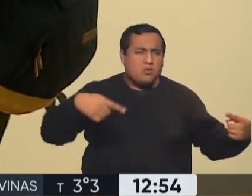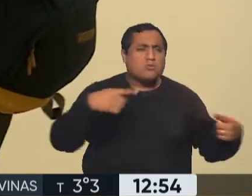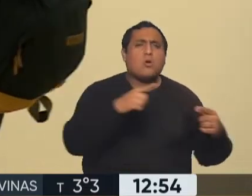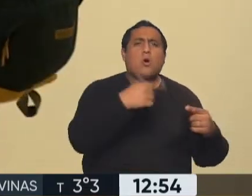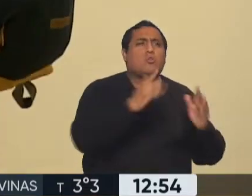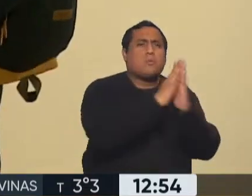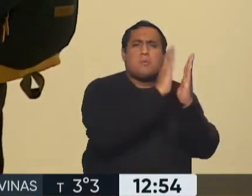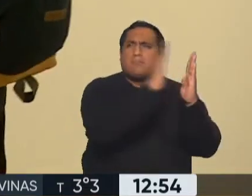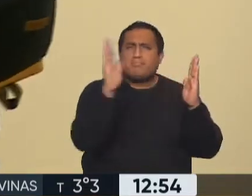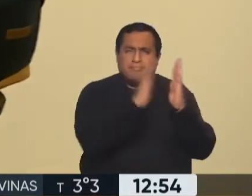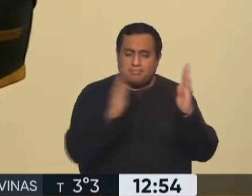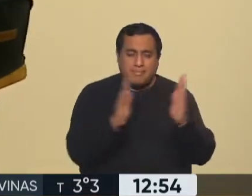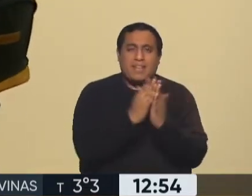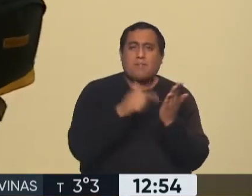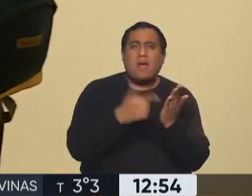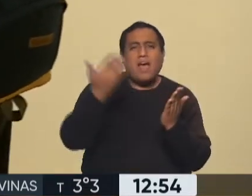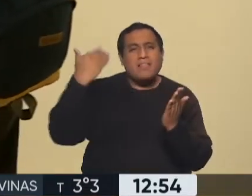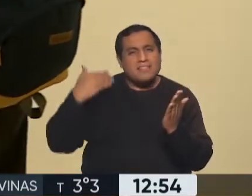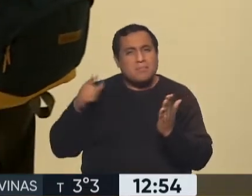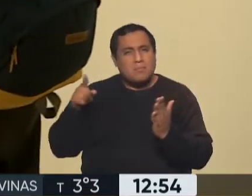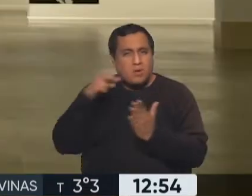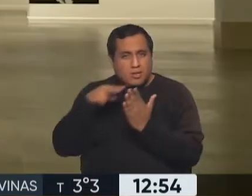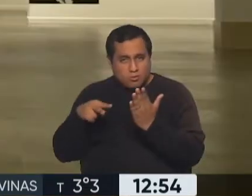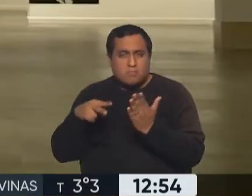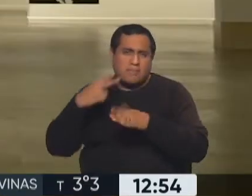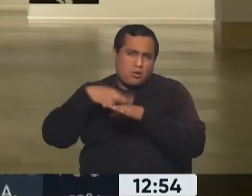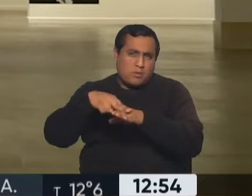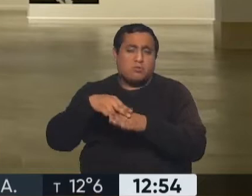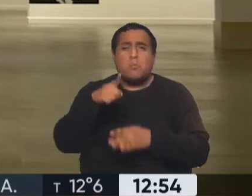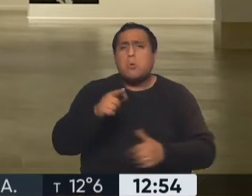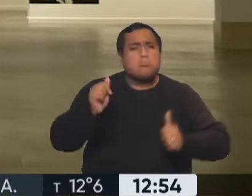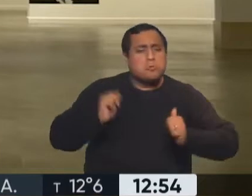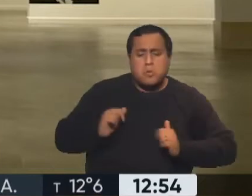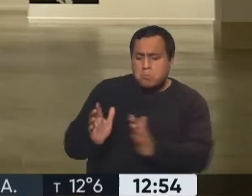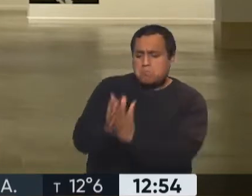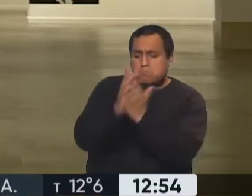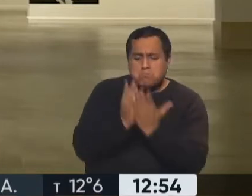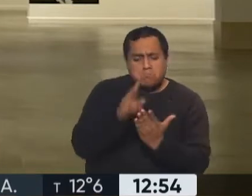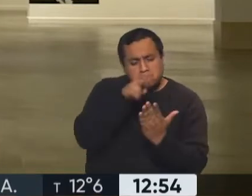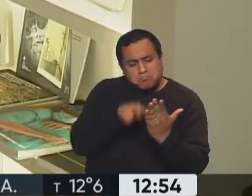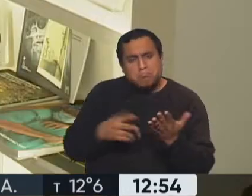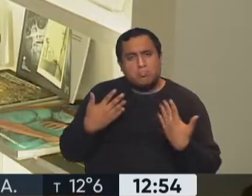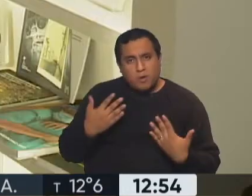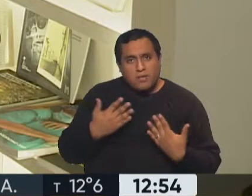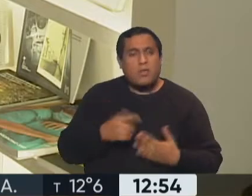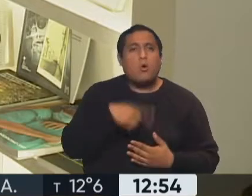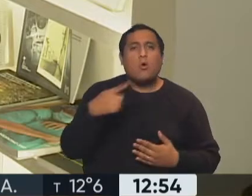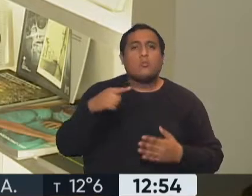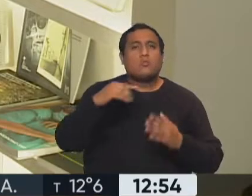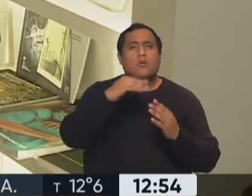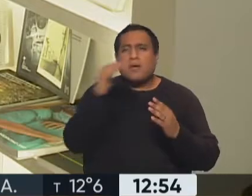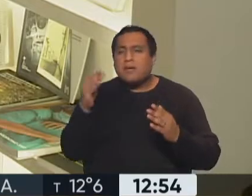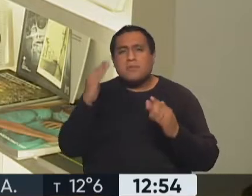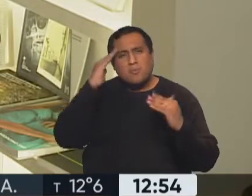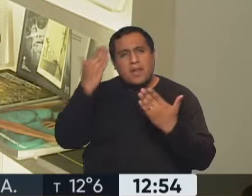y recomendados por el escritor, que se pueden tomar y te sentás a leer ahí el tiempo que quieras. Otro nivel dedicado a Mercedes Sosa, que recorre